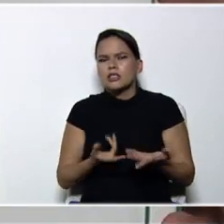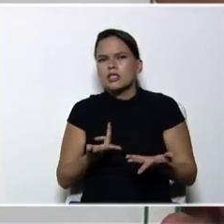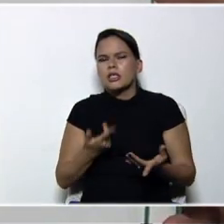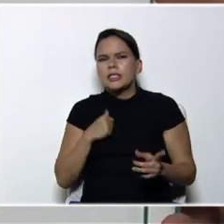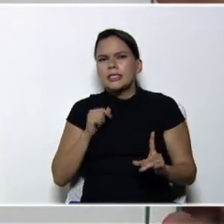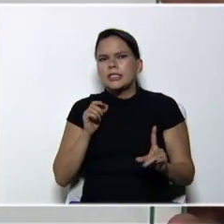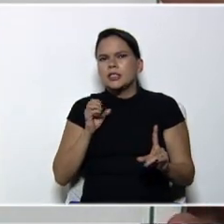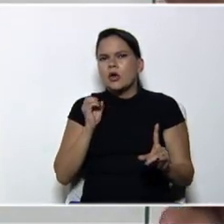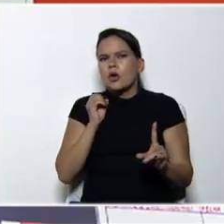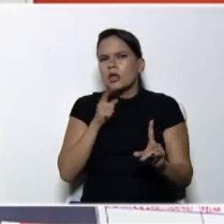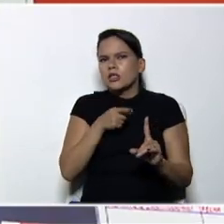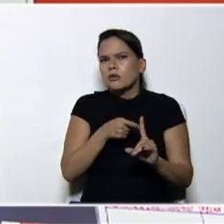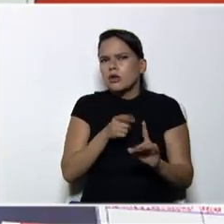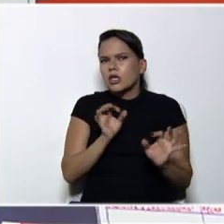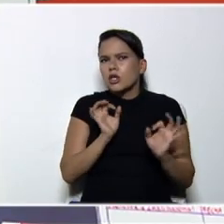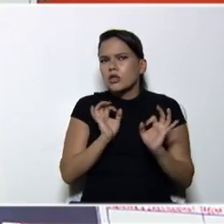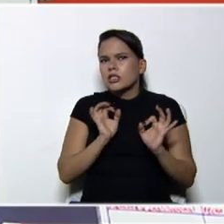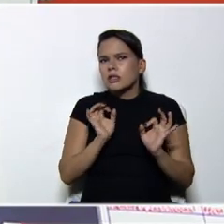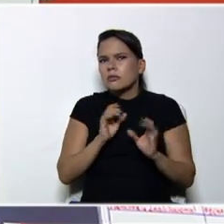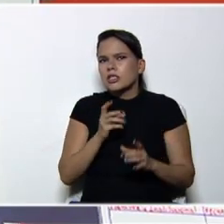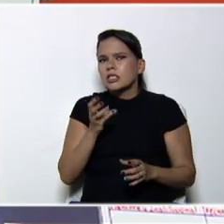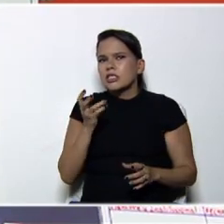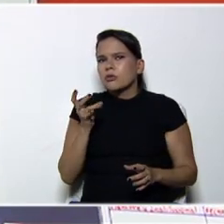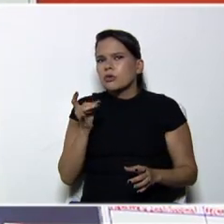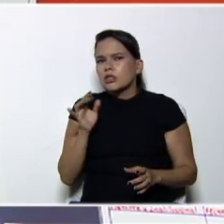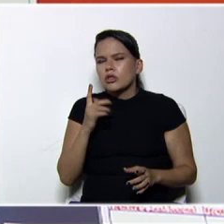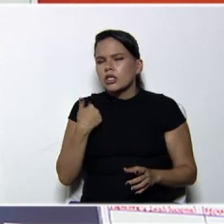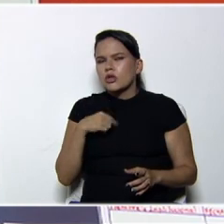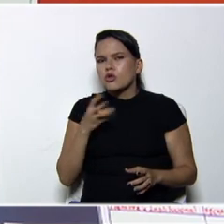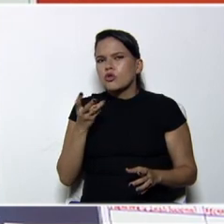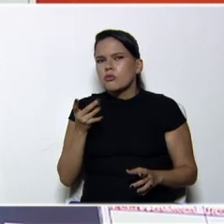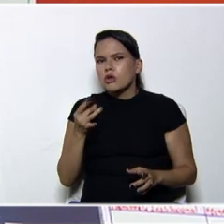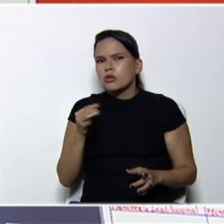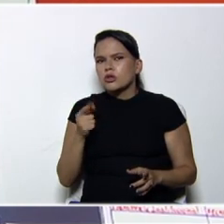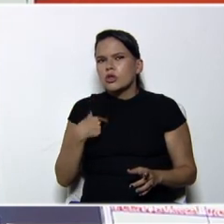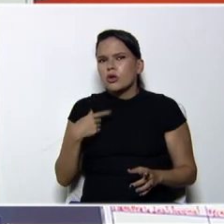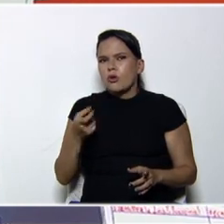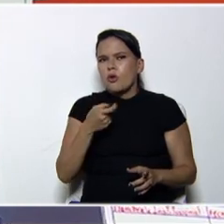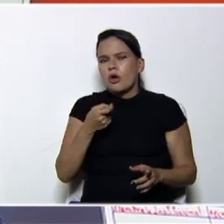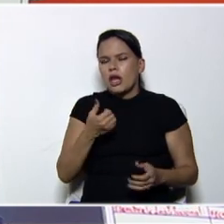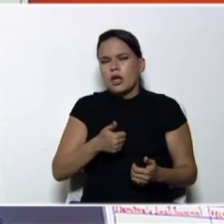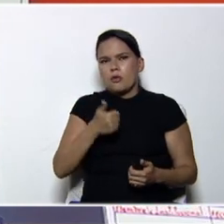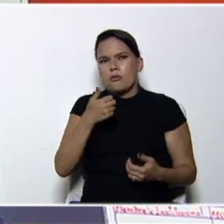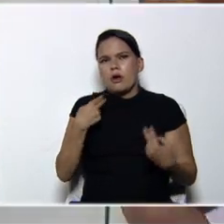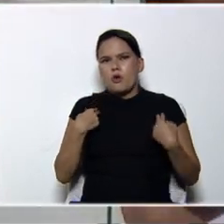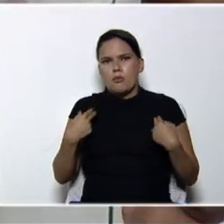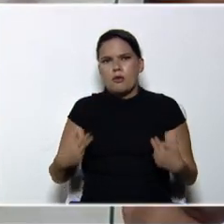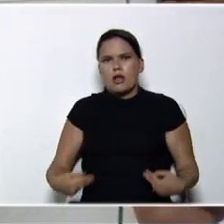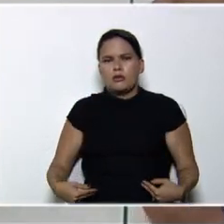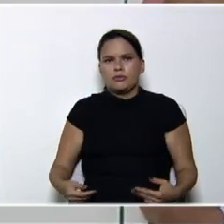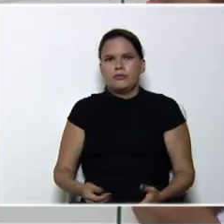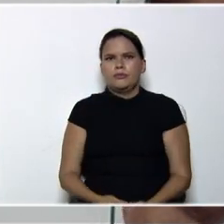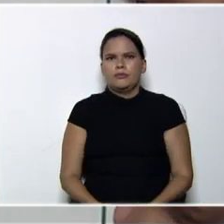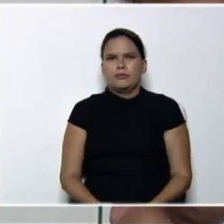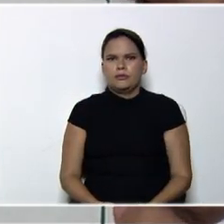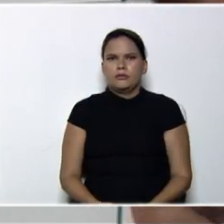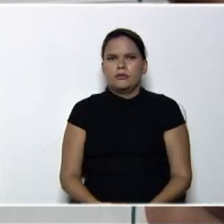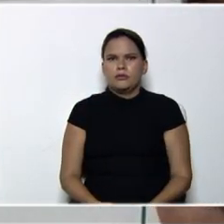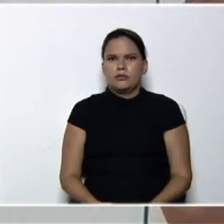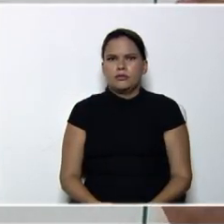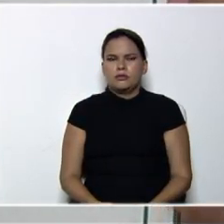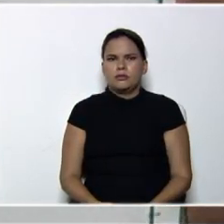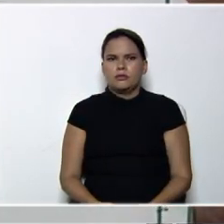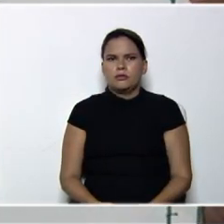que no necesariamente se cuenta, lleva un número, sino que voy a buscar algo más humano, ¿no? Entonces, el abrazo en familia para querernos